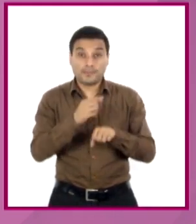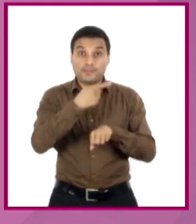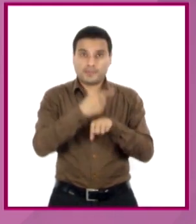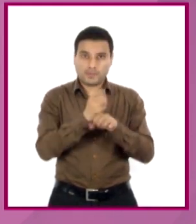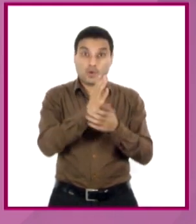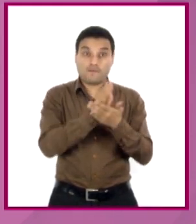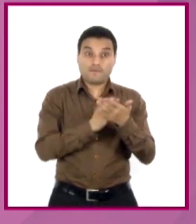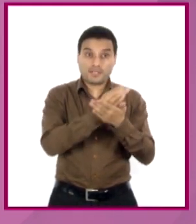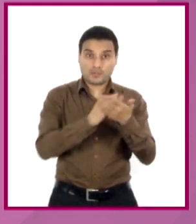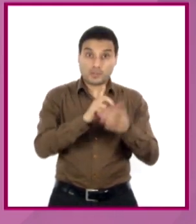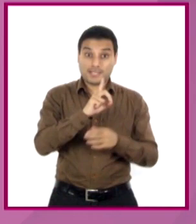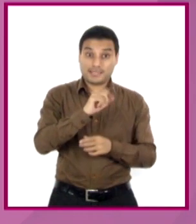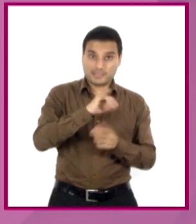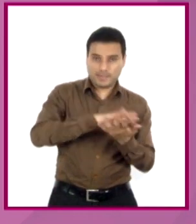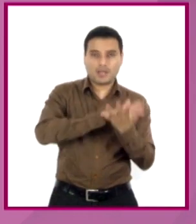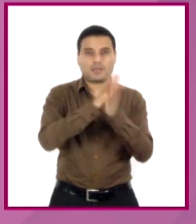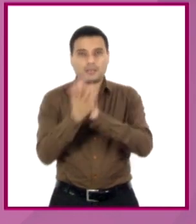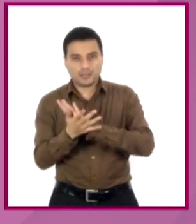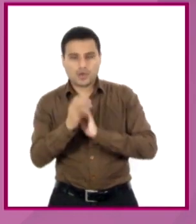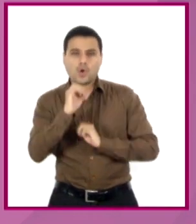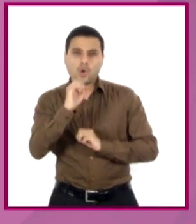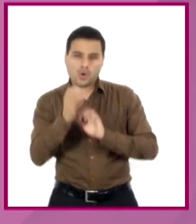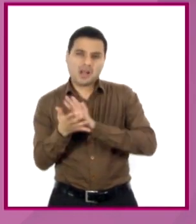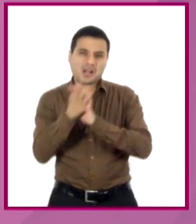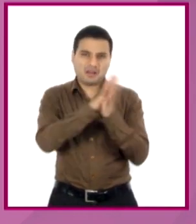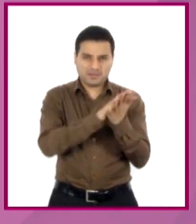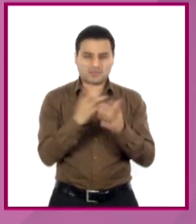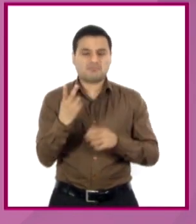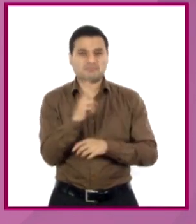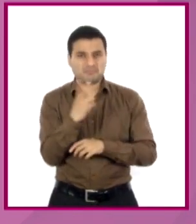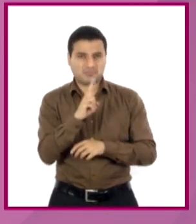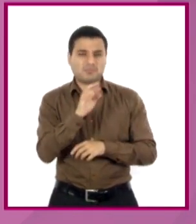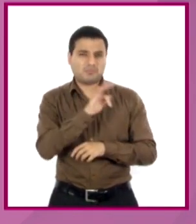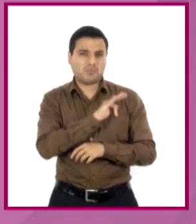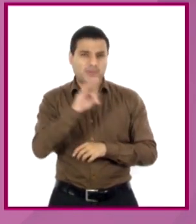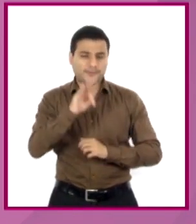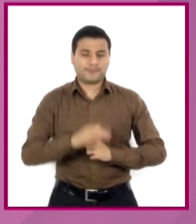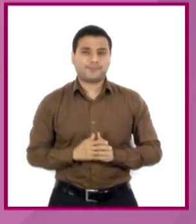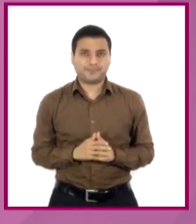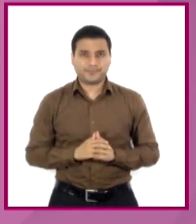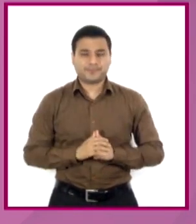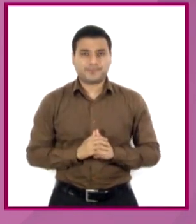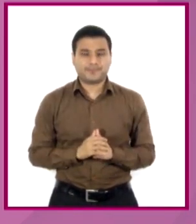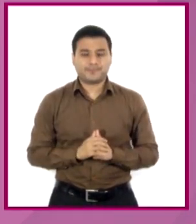viceversa. Obtener una fracción decimal a partir de una fracción común.